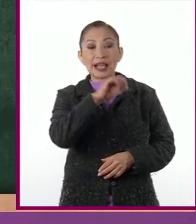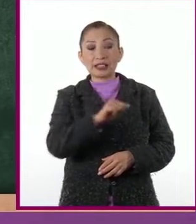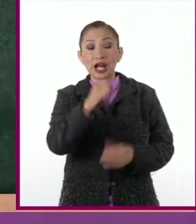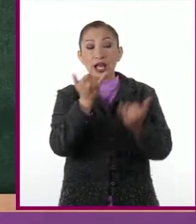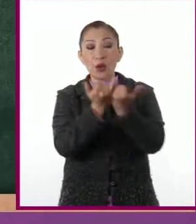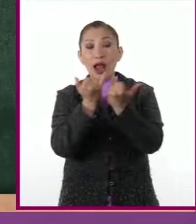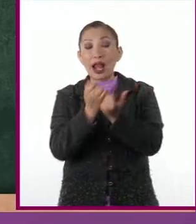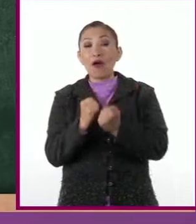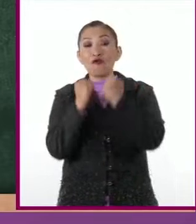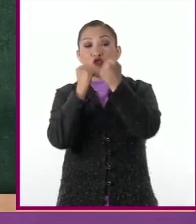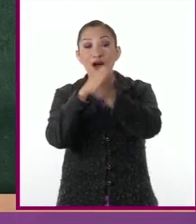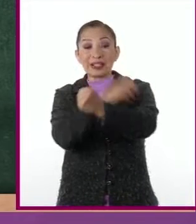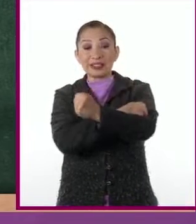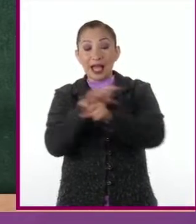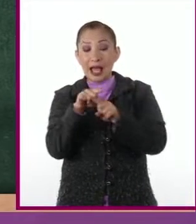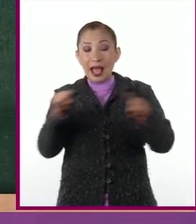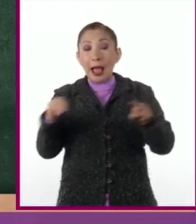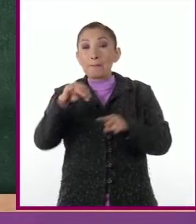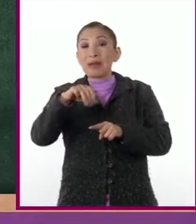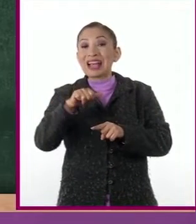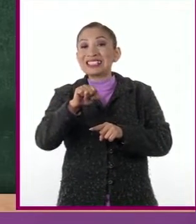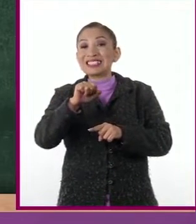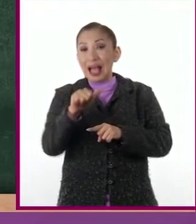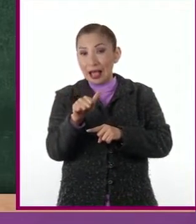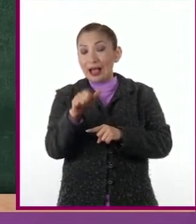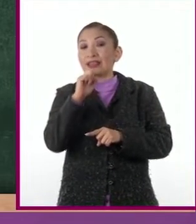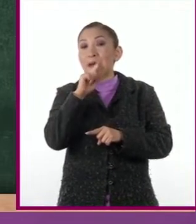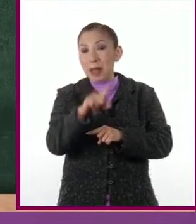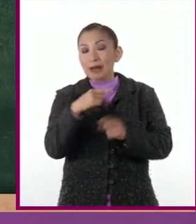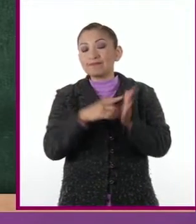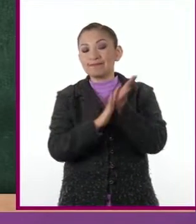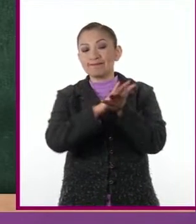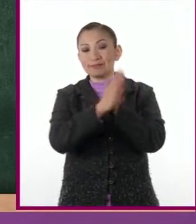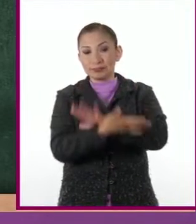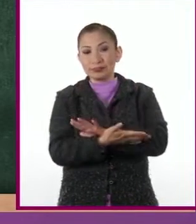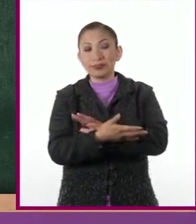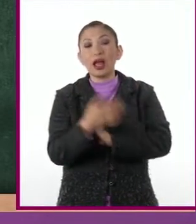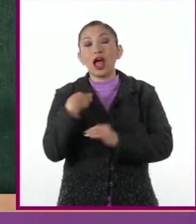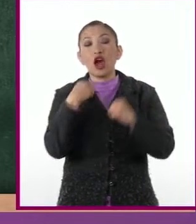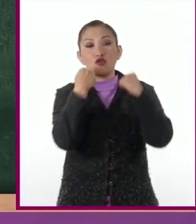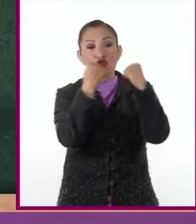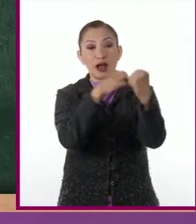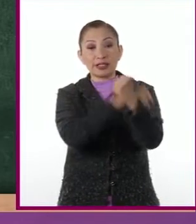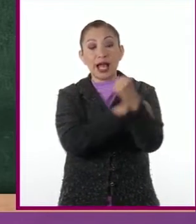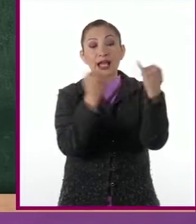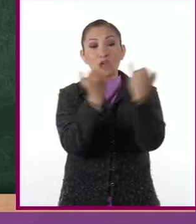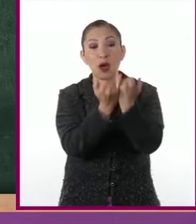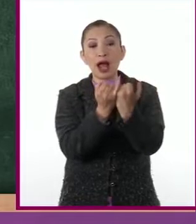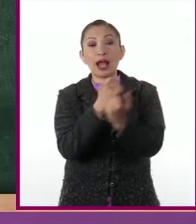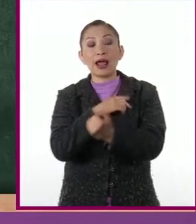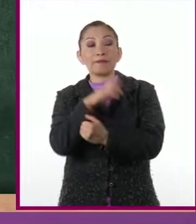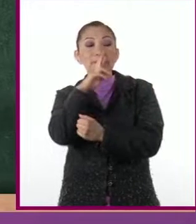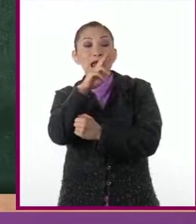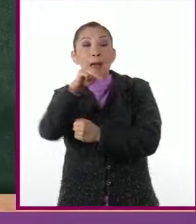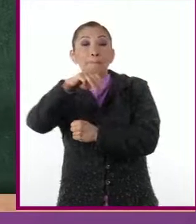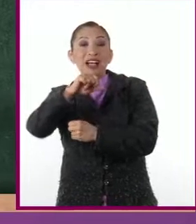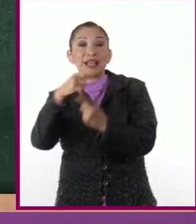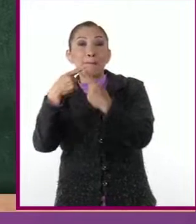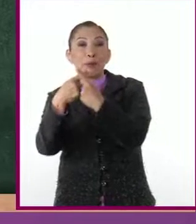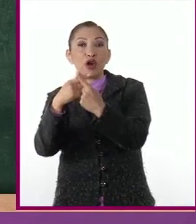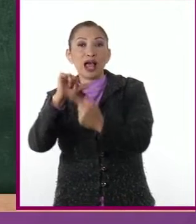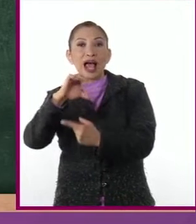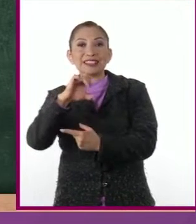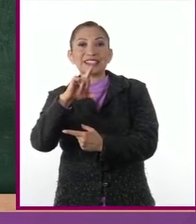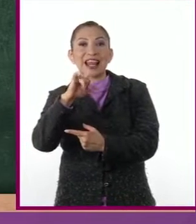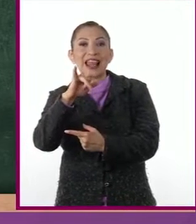es igual a fuerza entre masa, que también se expresa como fuerza es igual al producto de la masa por la